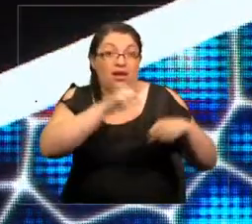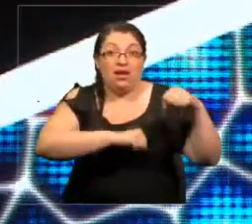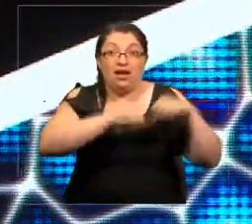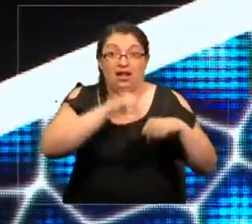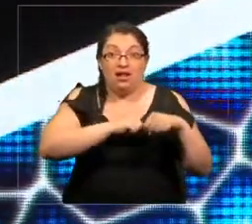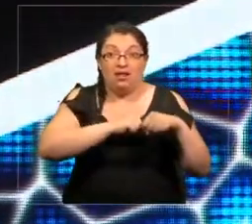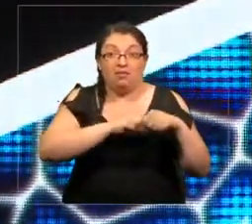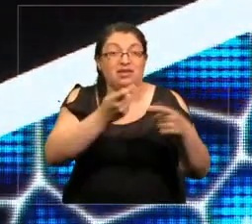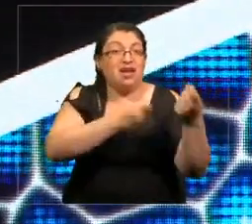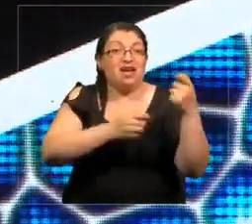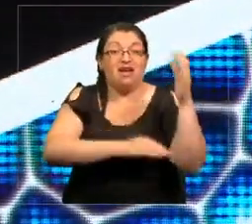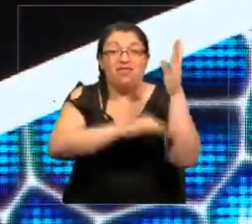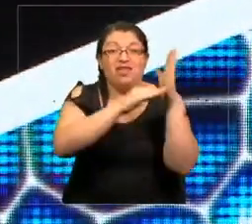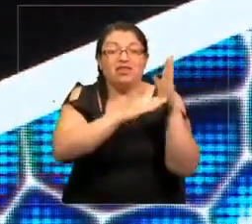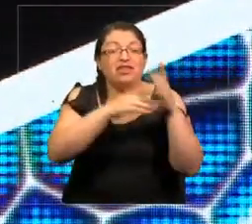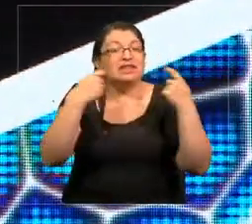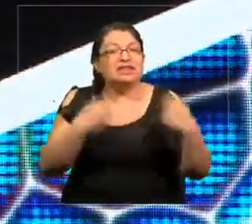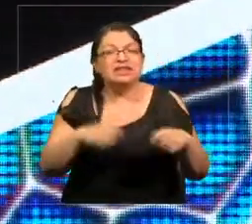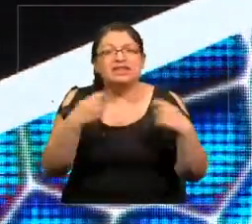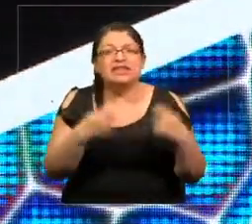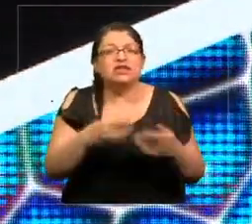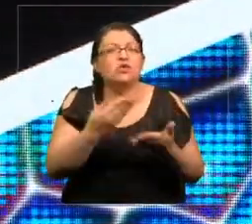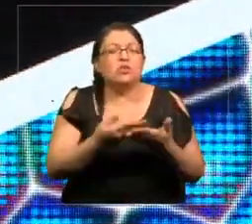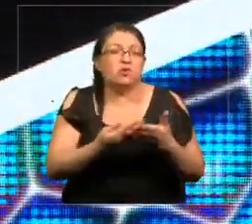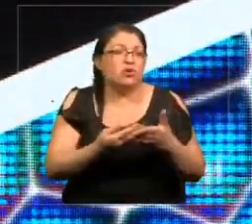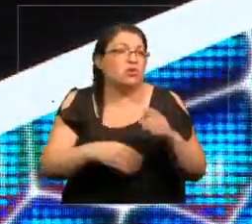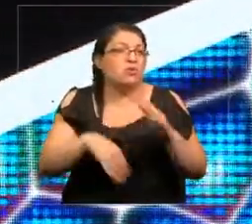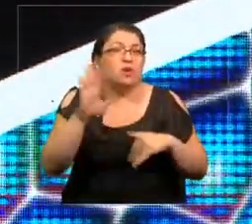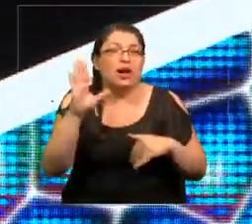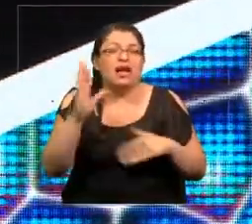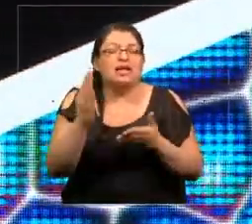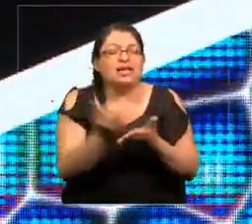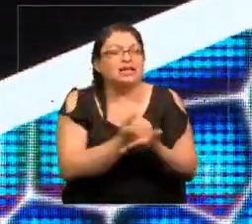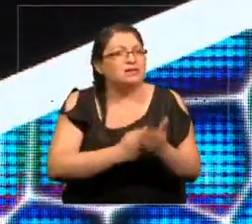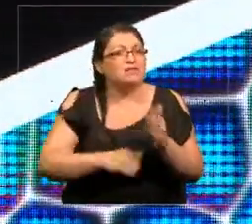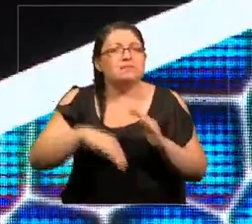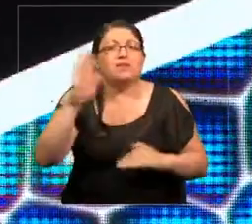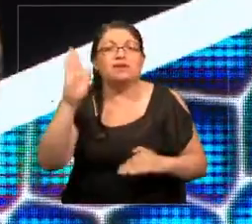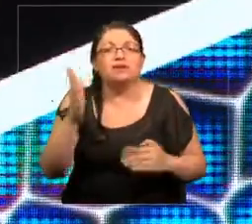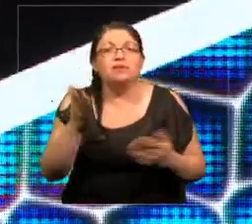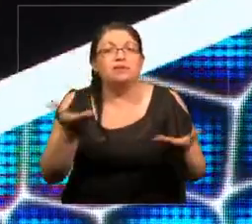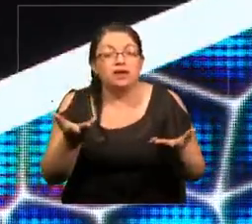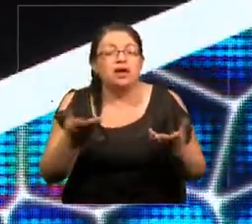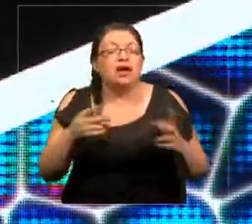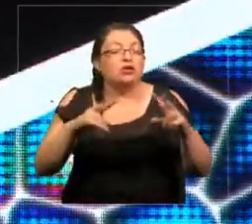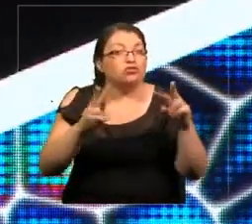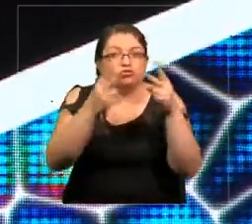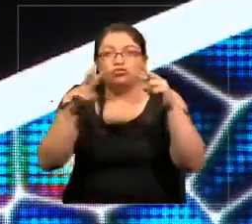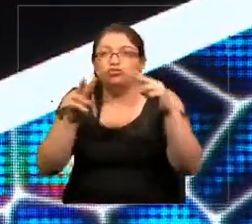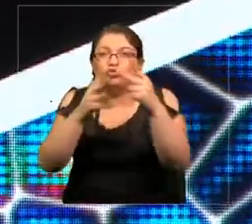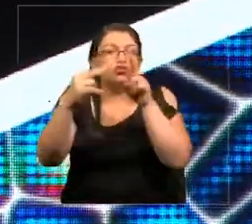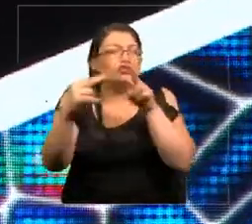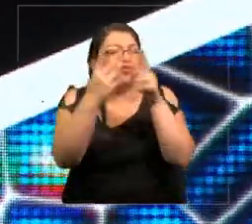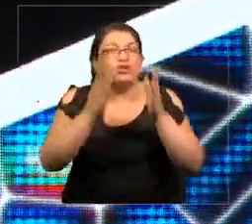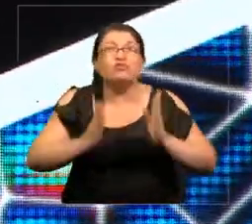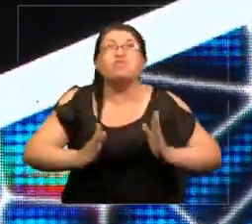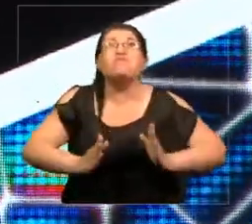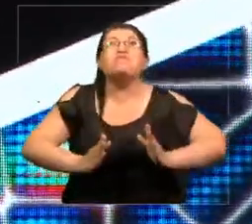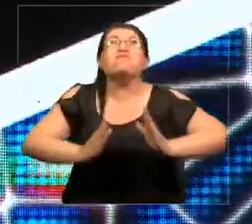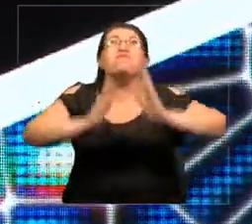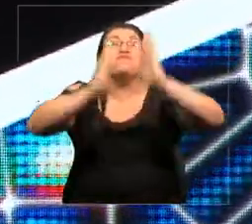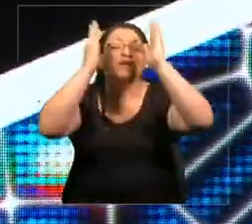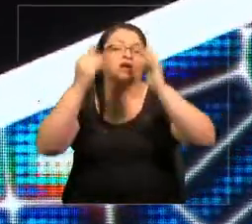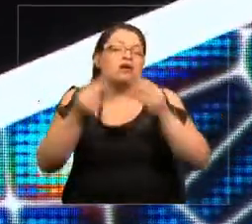saquen el máximo provecho y las ganancias máximas urbanizando con estas torres de mala